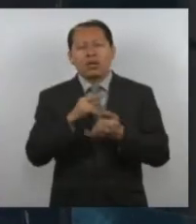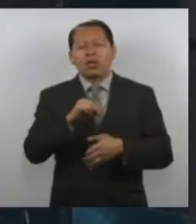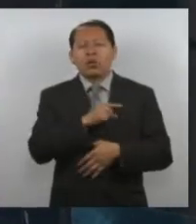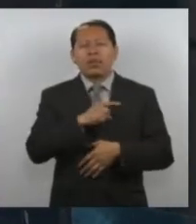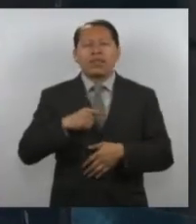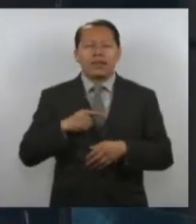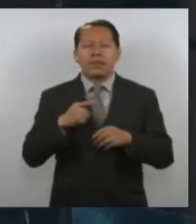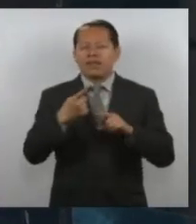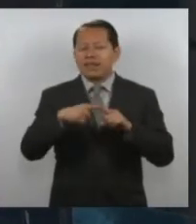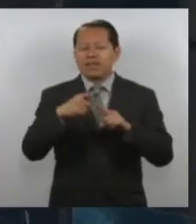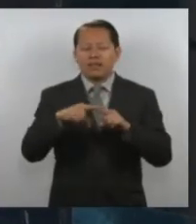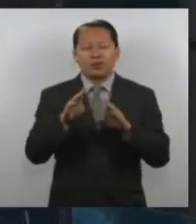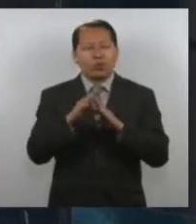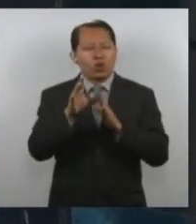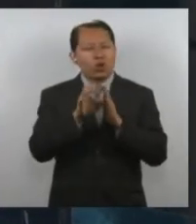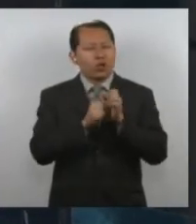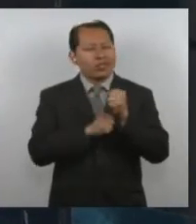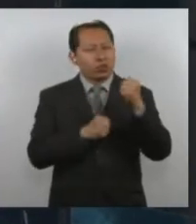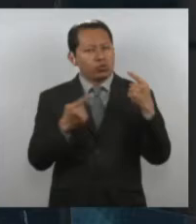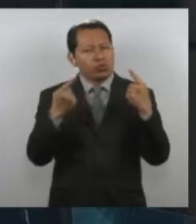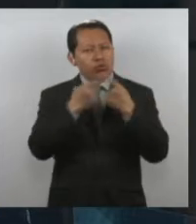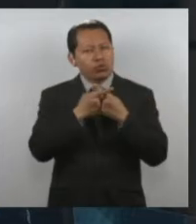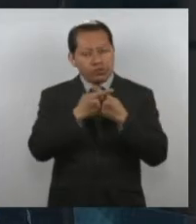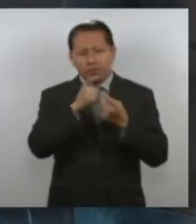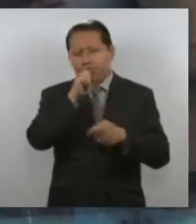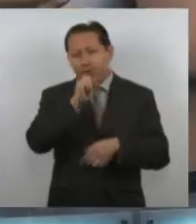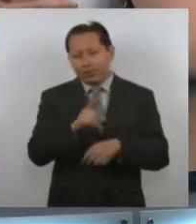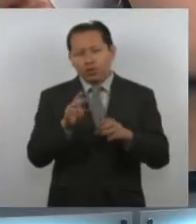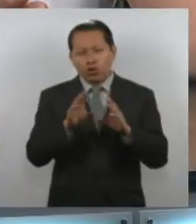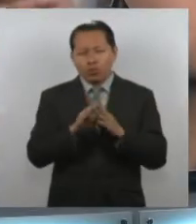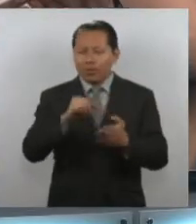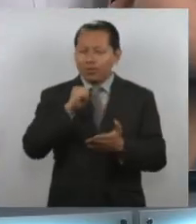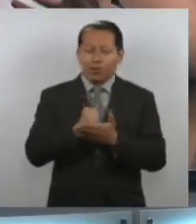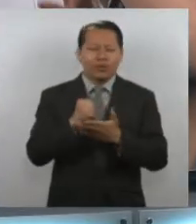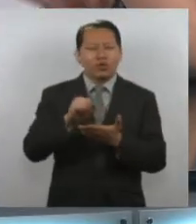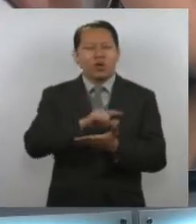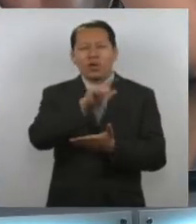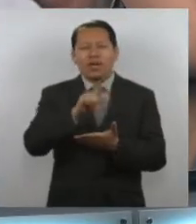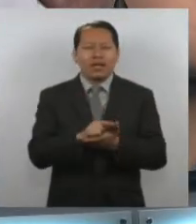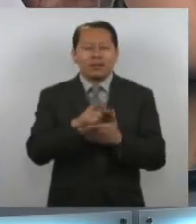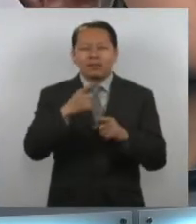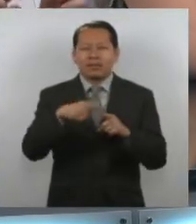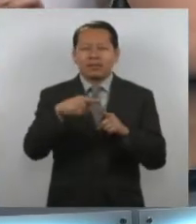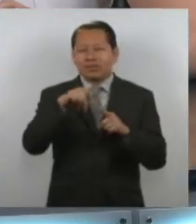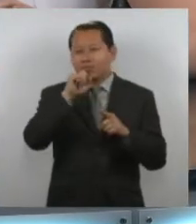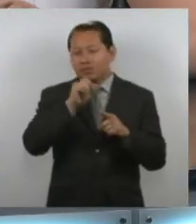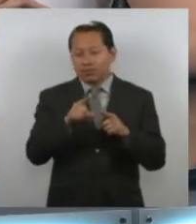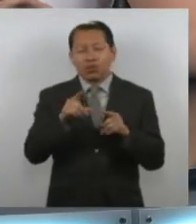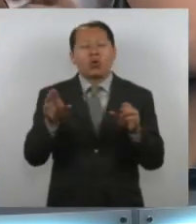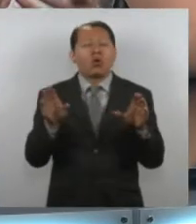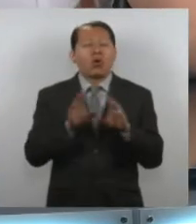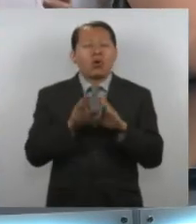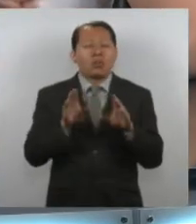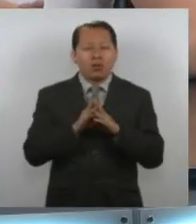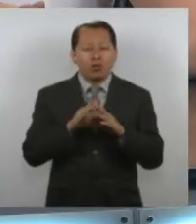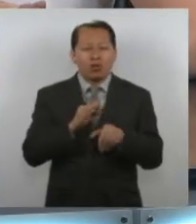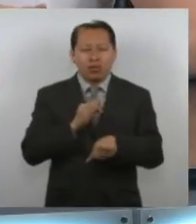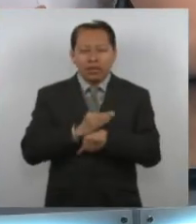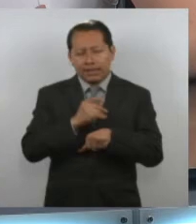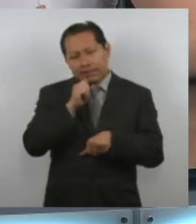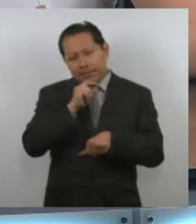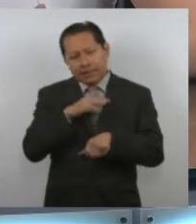casos de inconstitucionalidad, precisamente en la aprobación de una ley que no se verificó un aspecto que a lo mejor